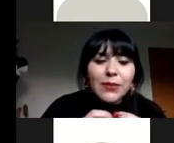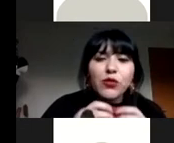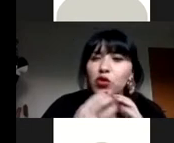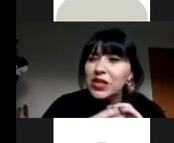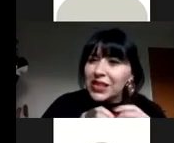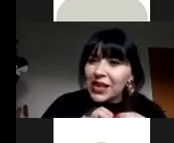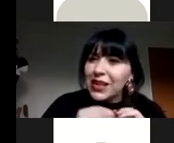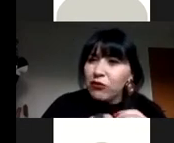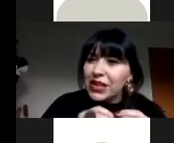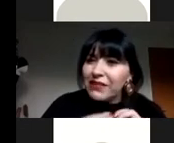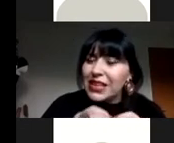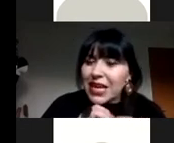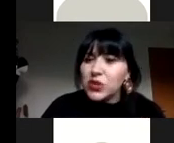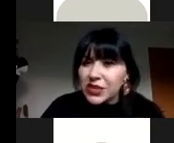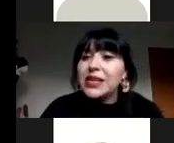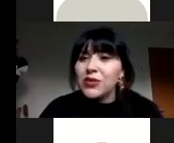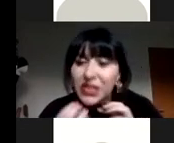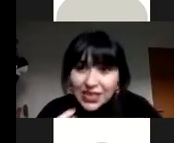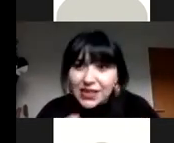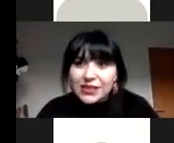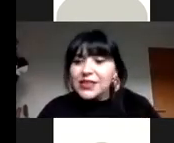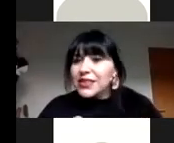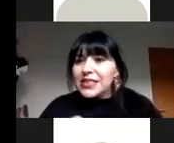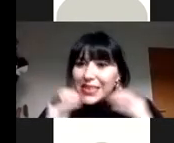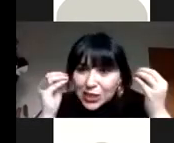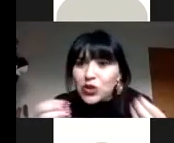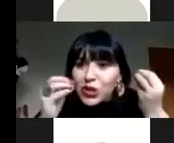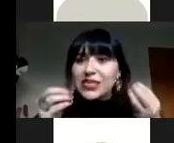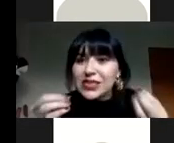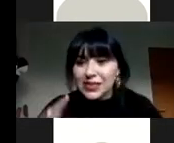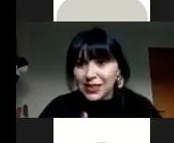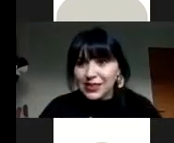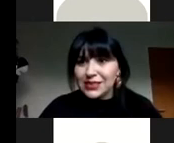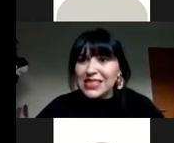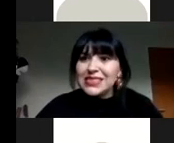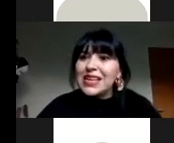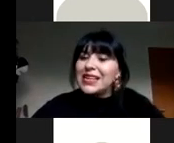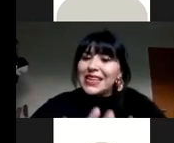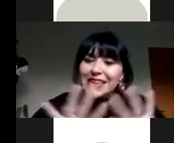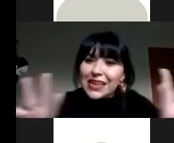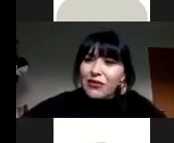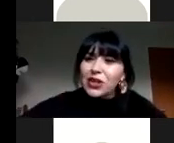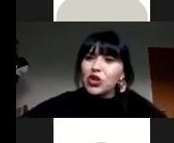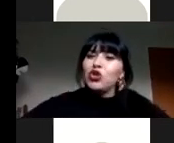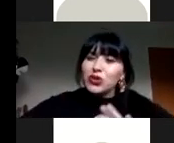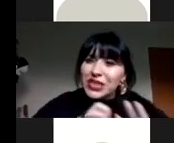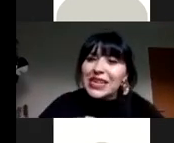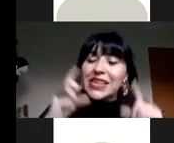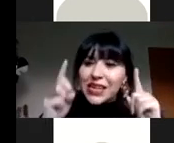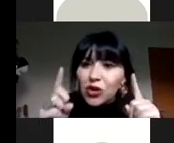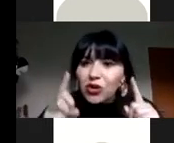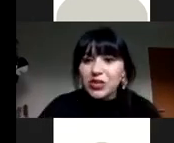la profundidad de las vulnerabilidades sociales. Hoy día eso es lo que se necesita. Se necesita escarbar,